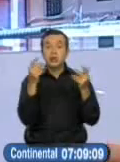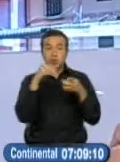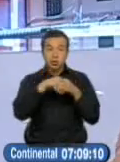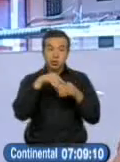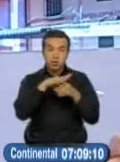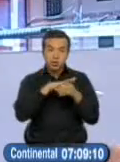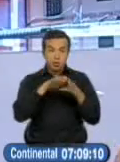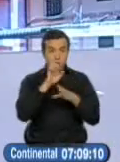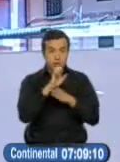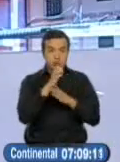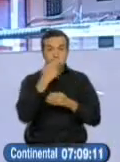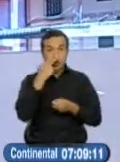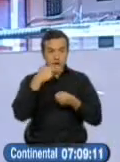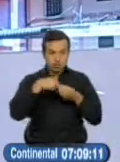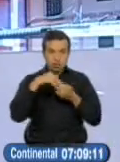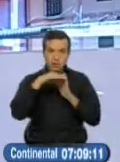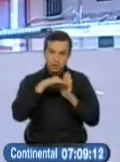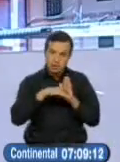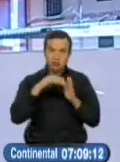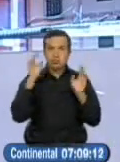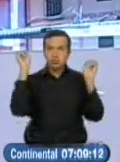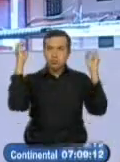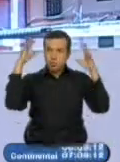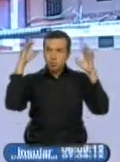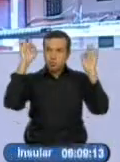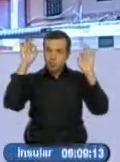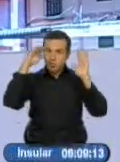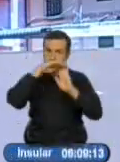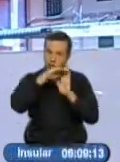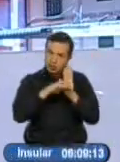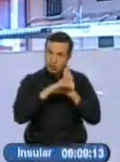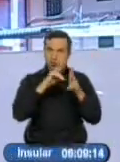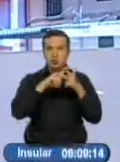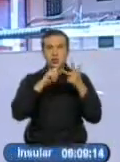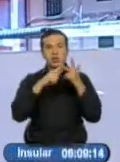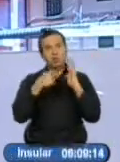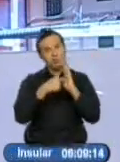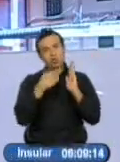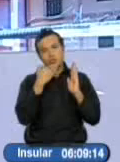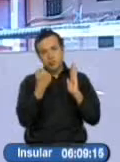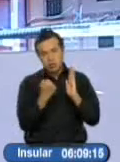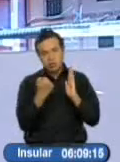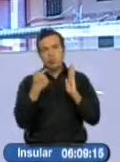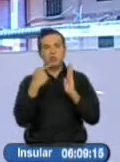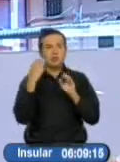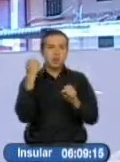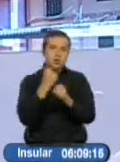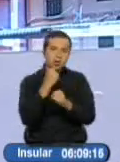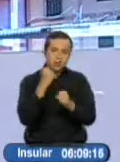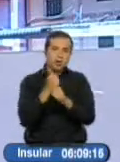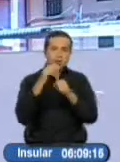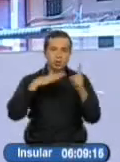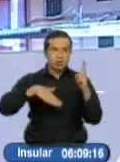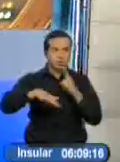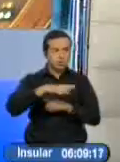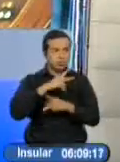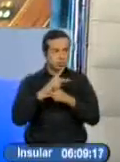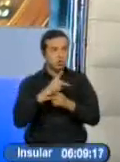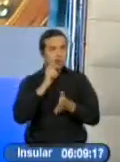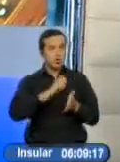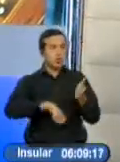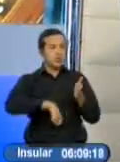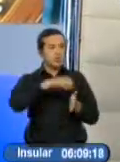internos. Combustibles, energía eléctrica, que ya decía, mejorar las condiciones tributarias, las condiciones laborales y ambientales. La